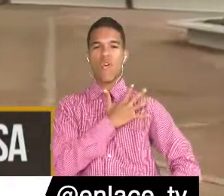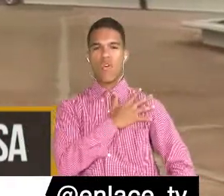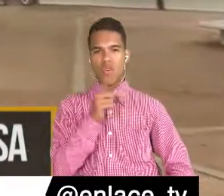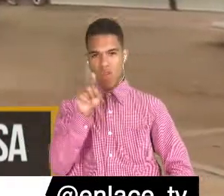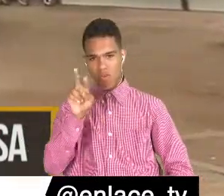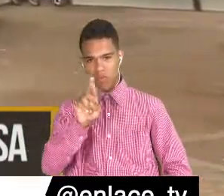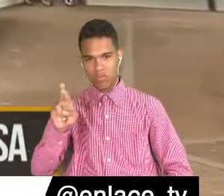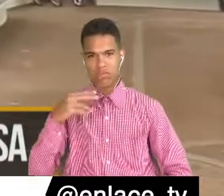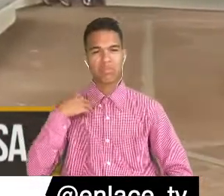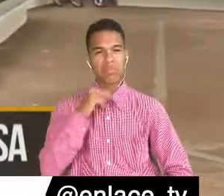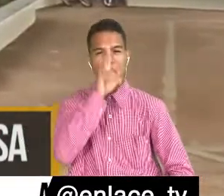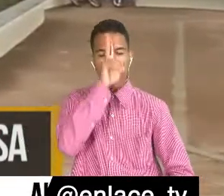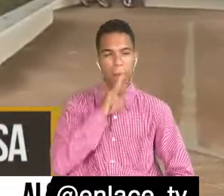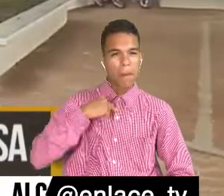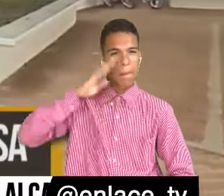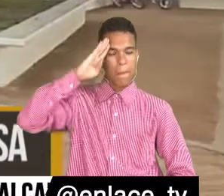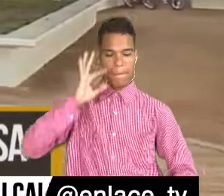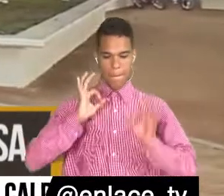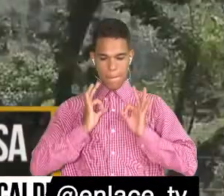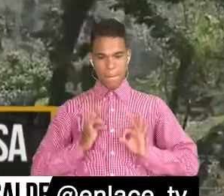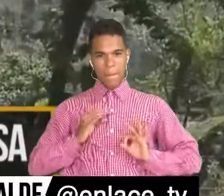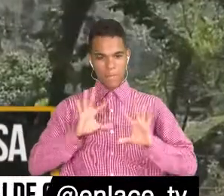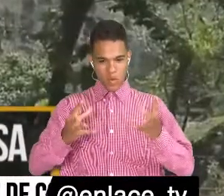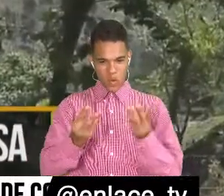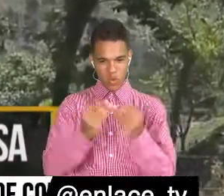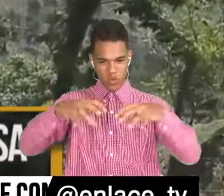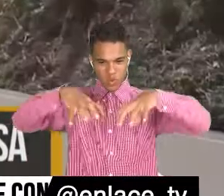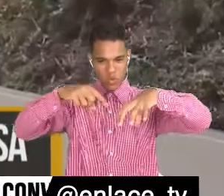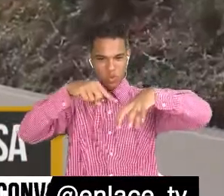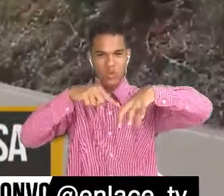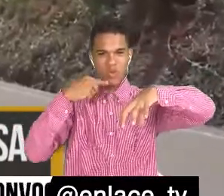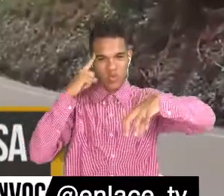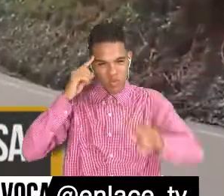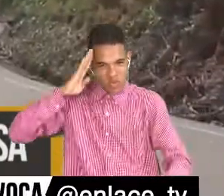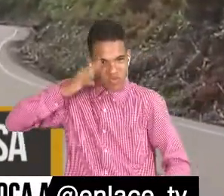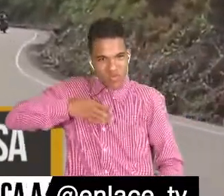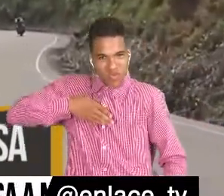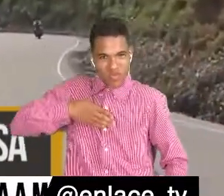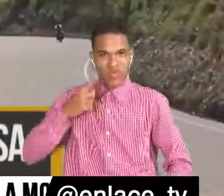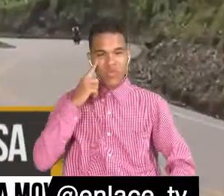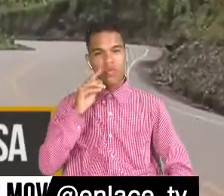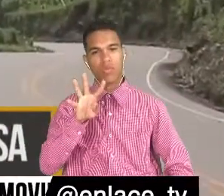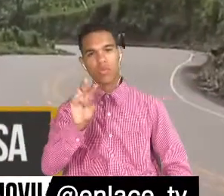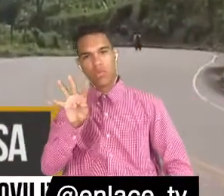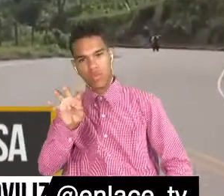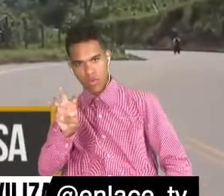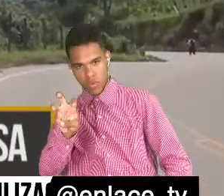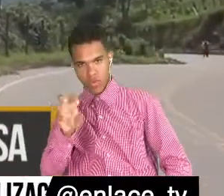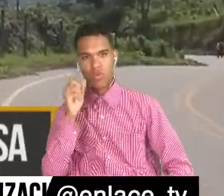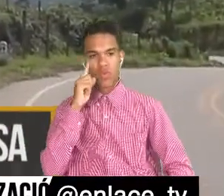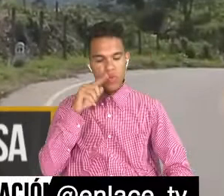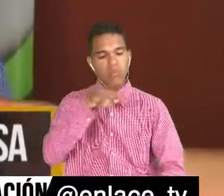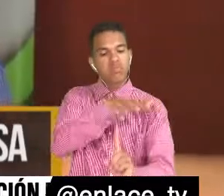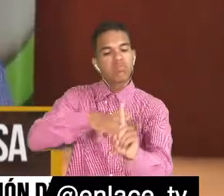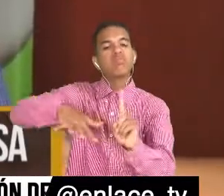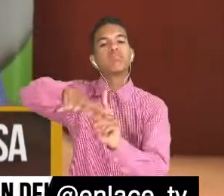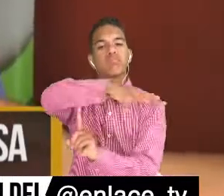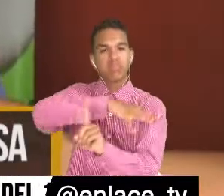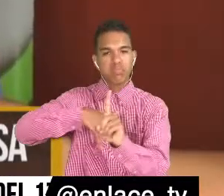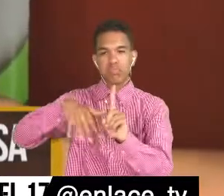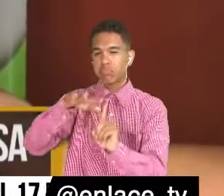Nacional adscritos al Batallón de Selva número 48, quienes venían adelantando operativos en la zona. Pues por información que nos llega de la comunidad del sur